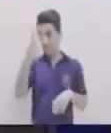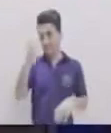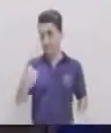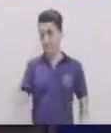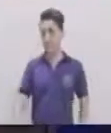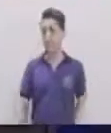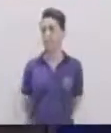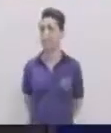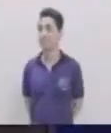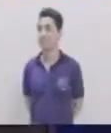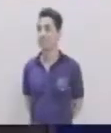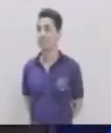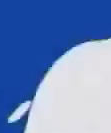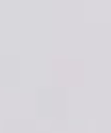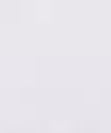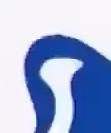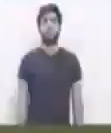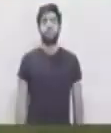una próxima clase.